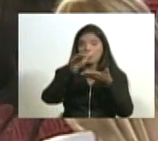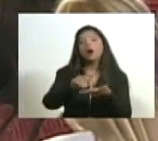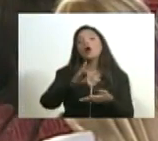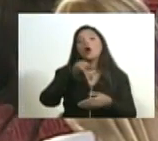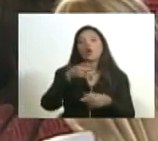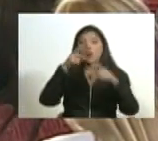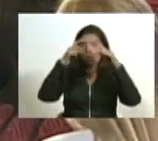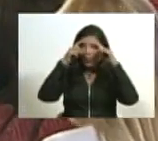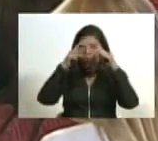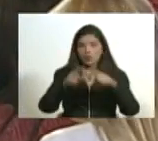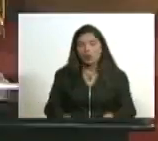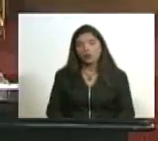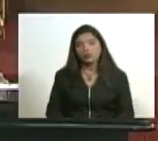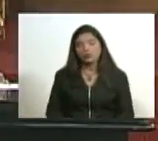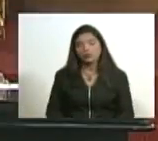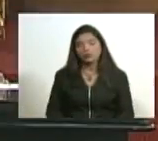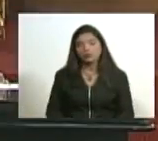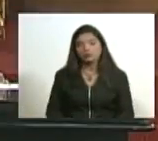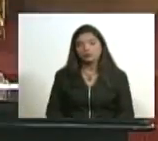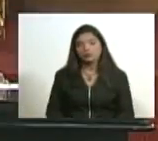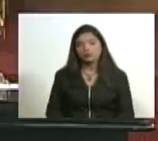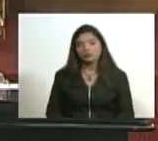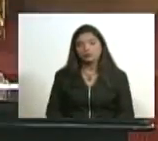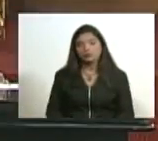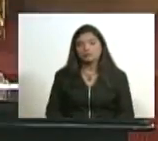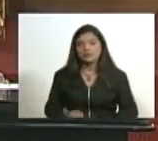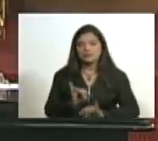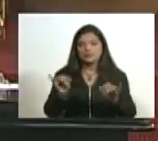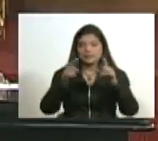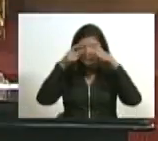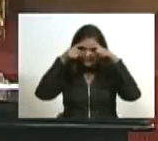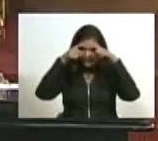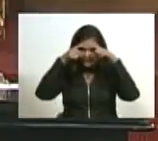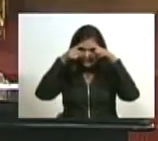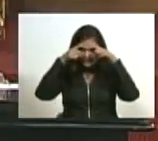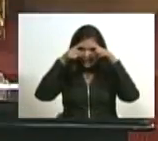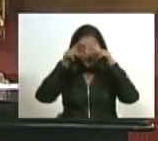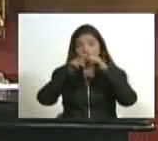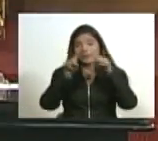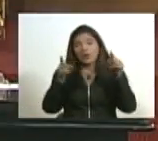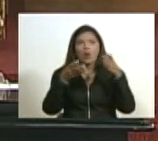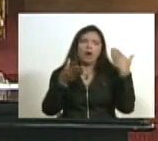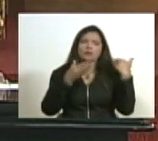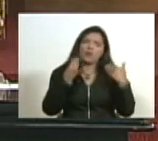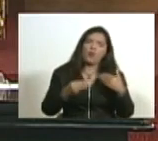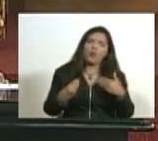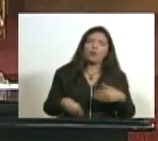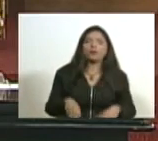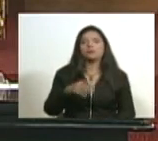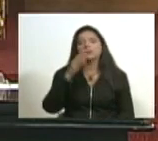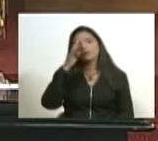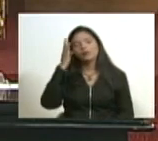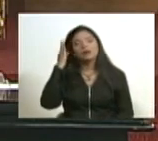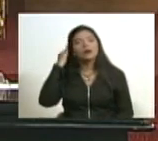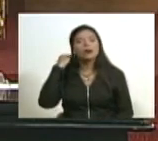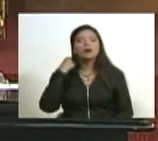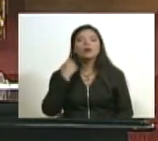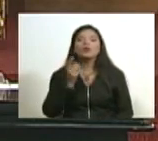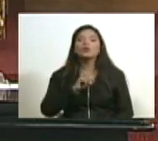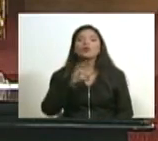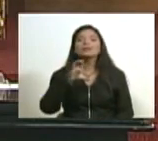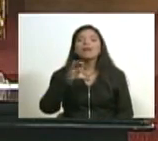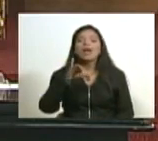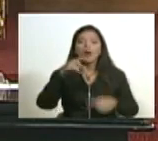Borges, entonces ya tenía las cejas así como las tiene, pero era un poco más joven, no lo llamaban CJ